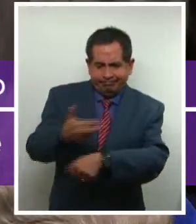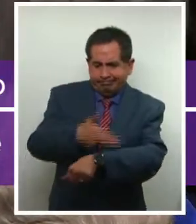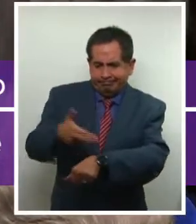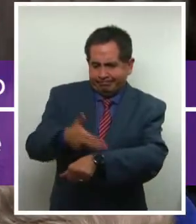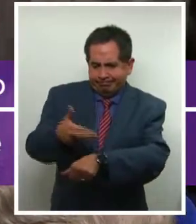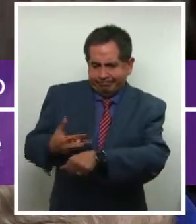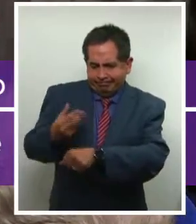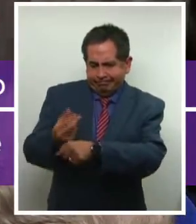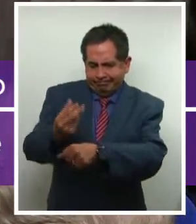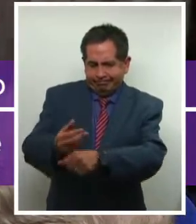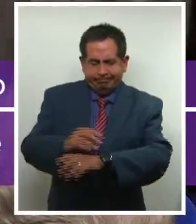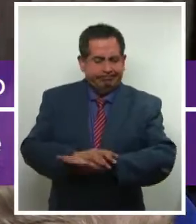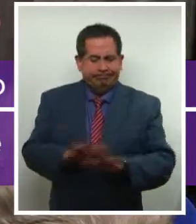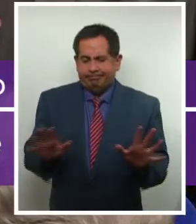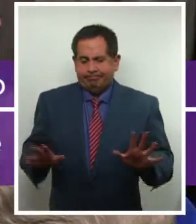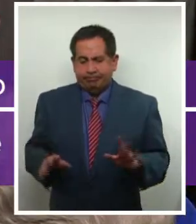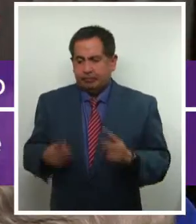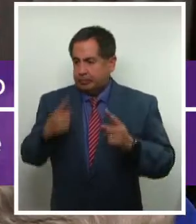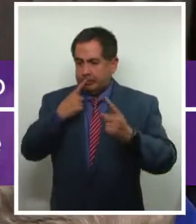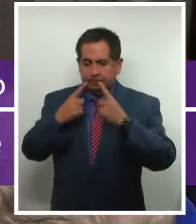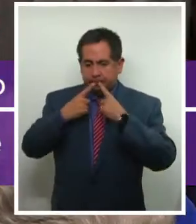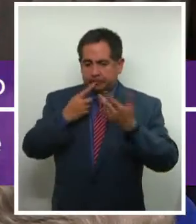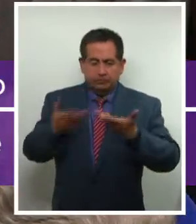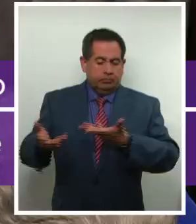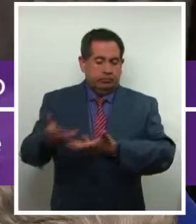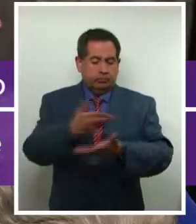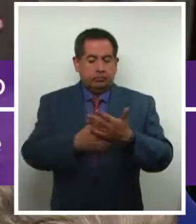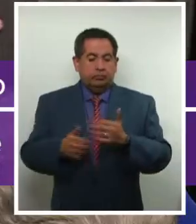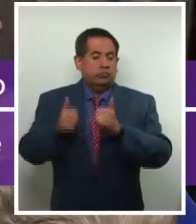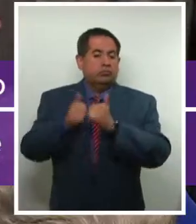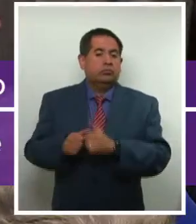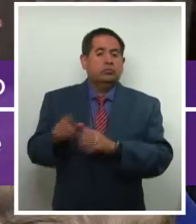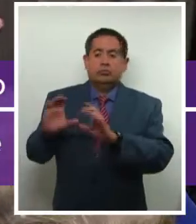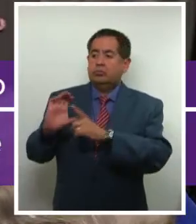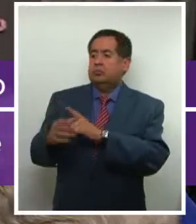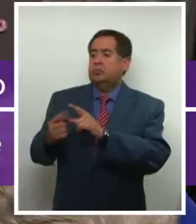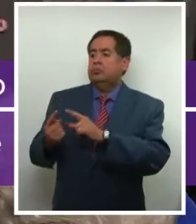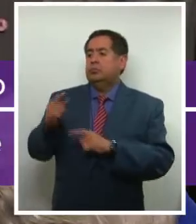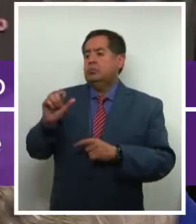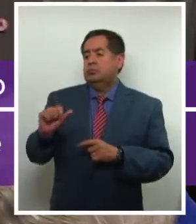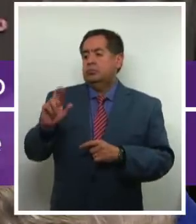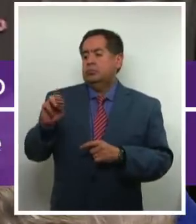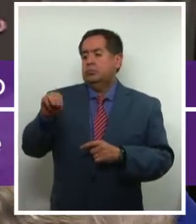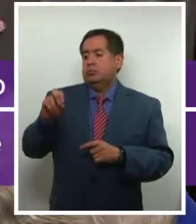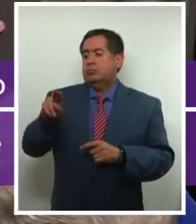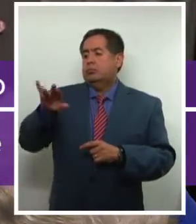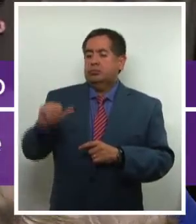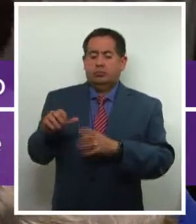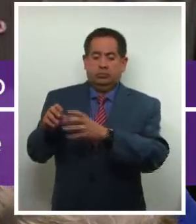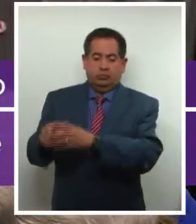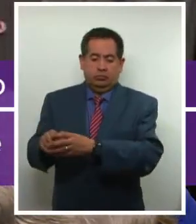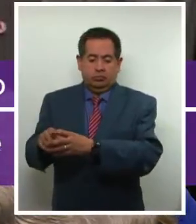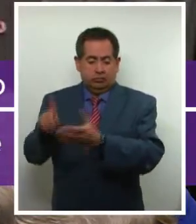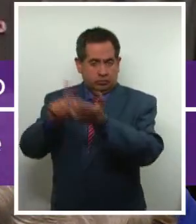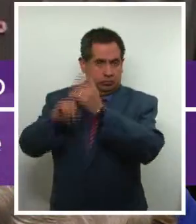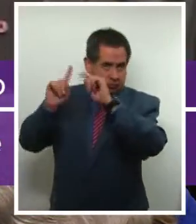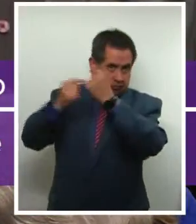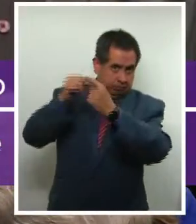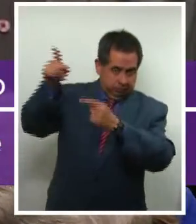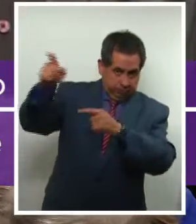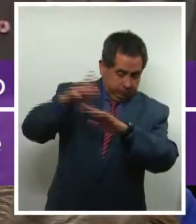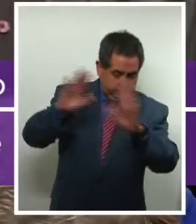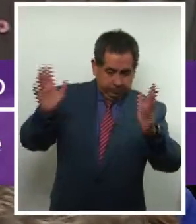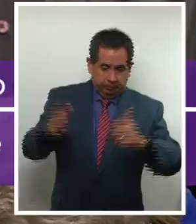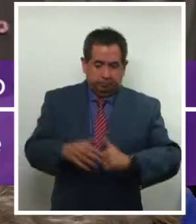porque los métodos de consulta, lo único que queda ahorita es armonización, que está reunida allá del otro lado.